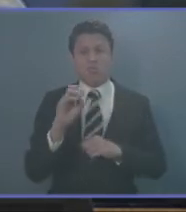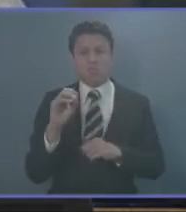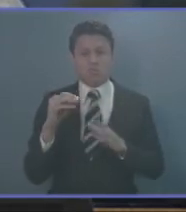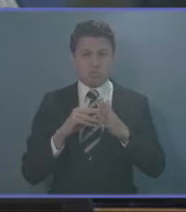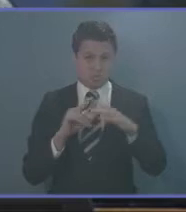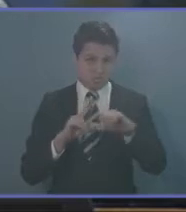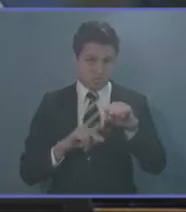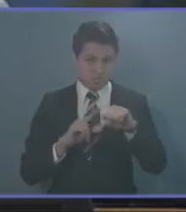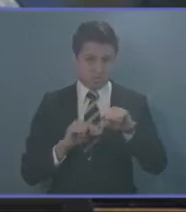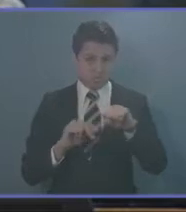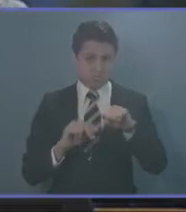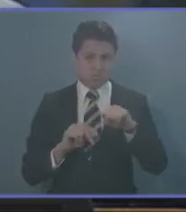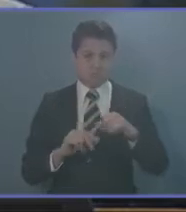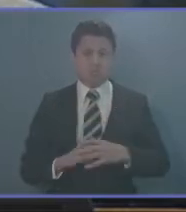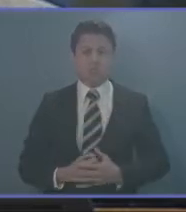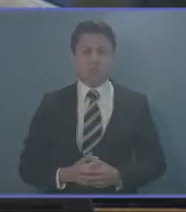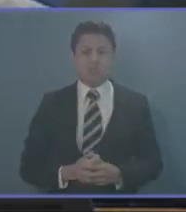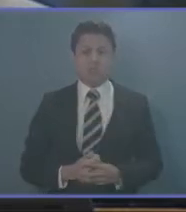$400,000.